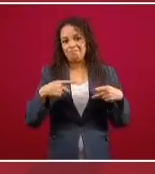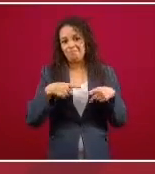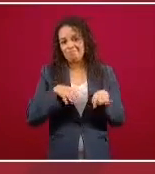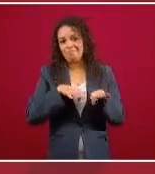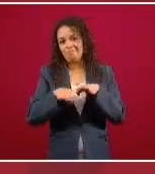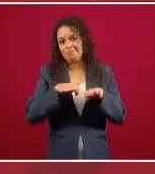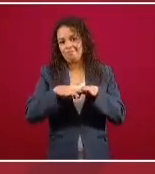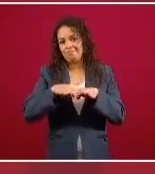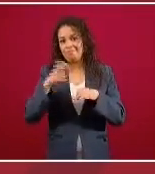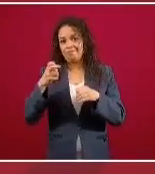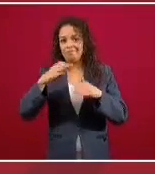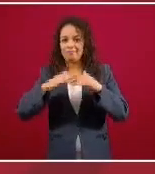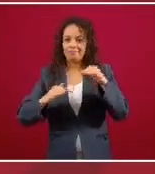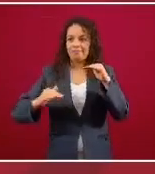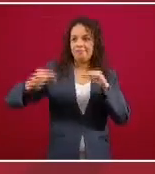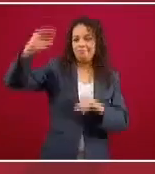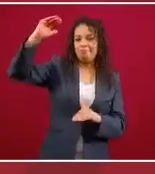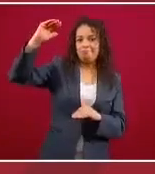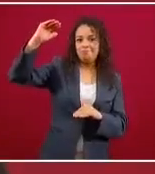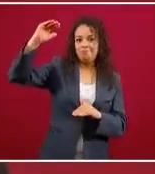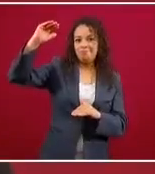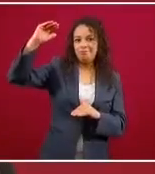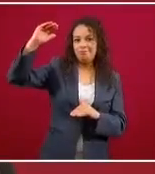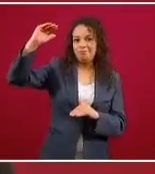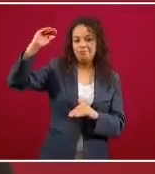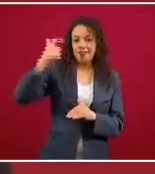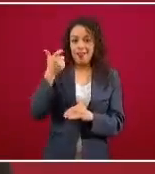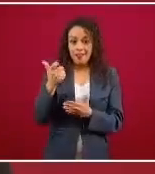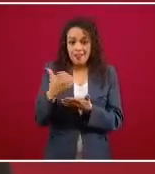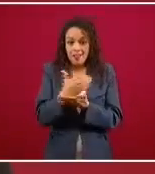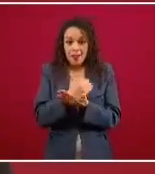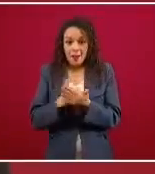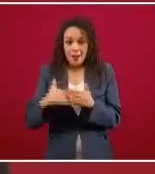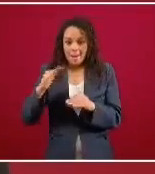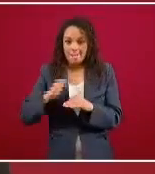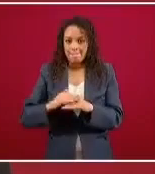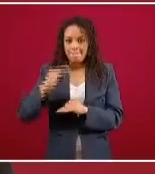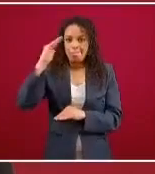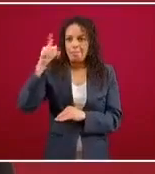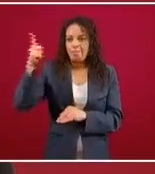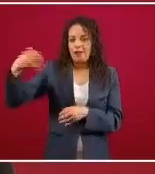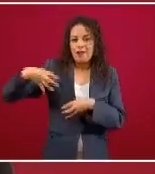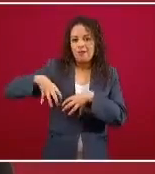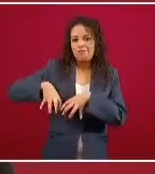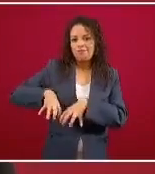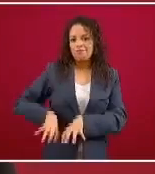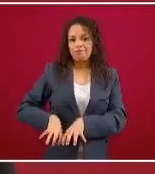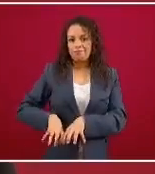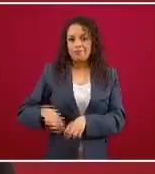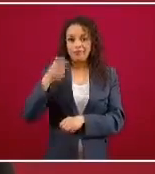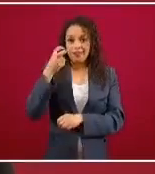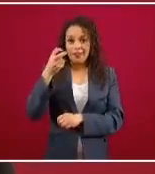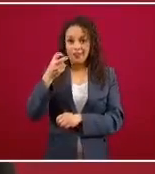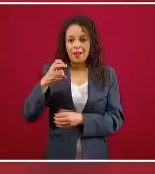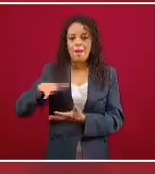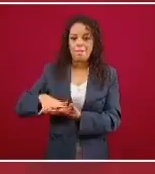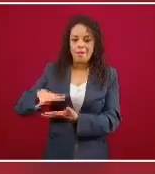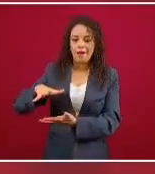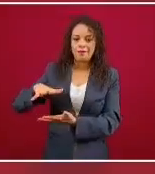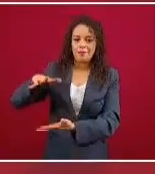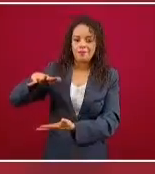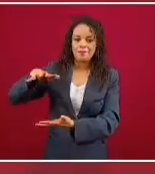y se quedaba con una plusvalía, una ganancia, y así se iba acumulando el